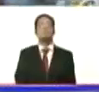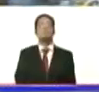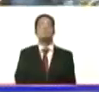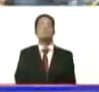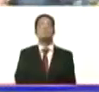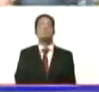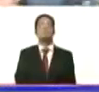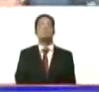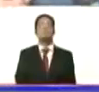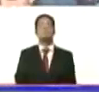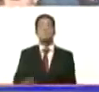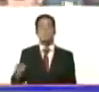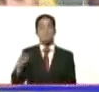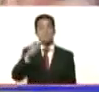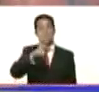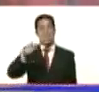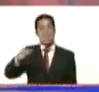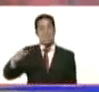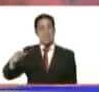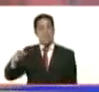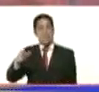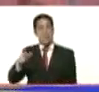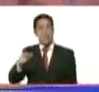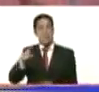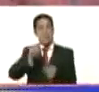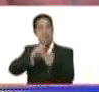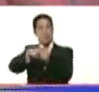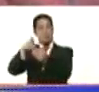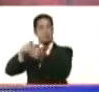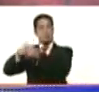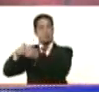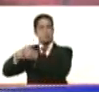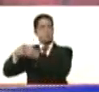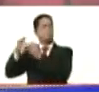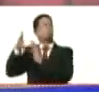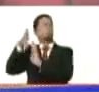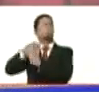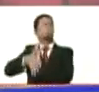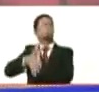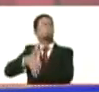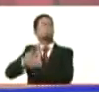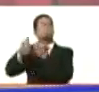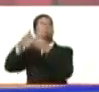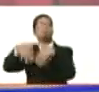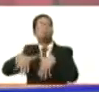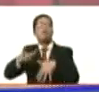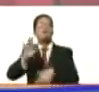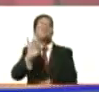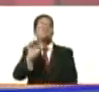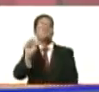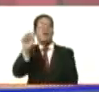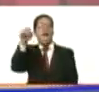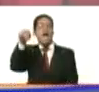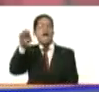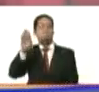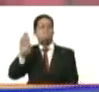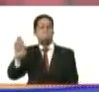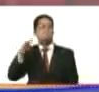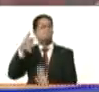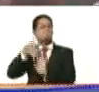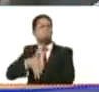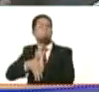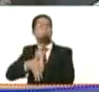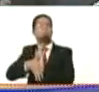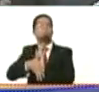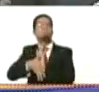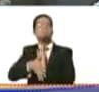La Fuerza Armada Nacional Bolivariana es una organización viva que se ha venido transformando